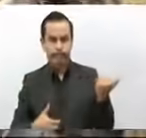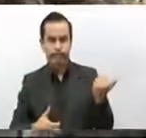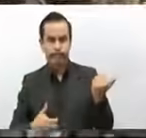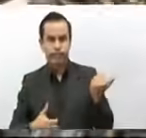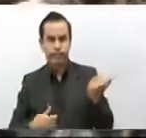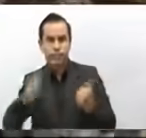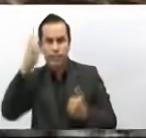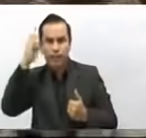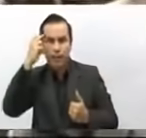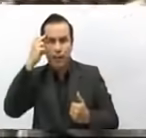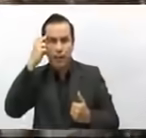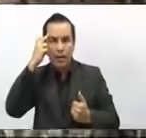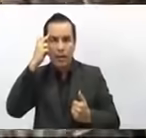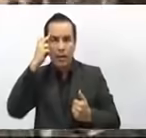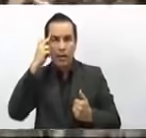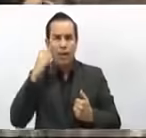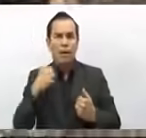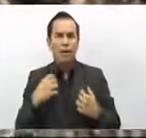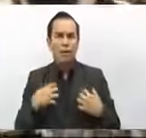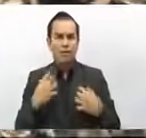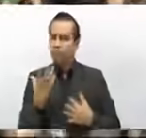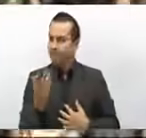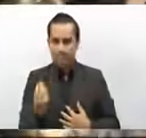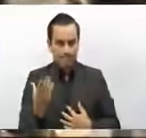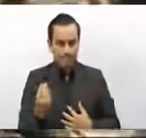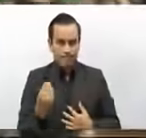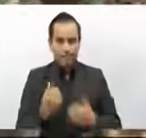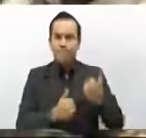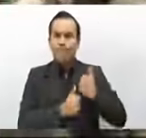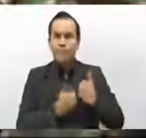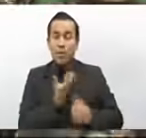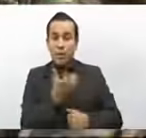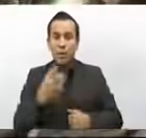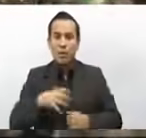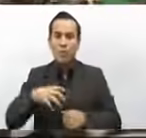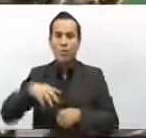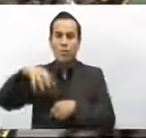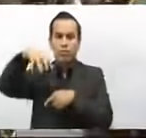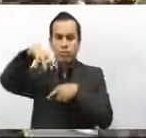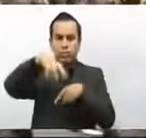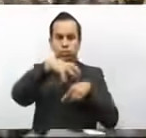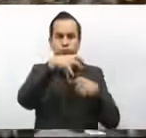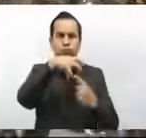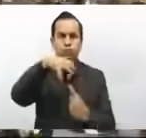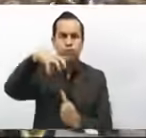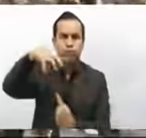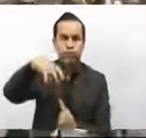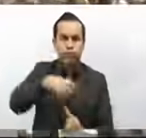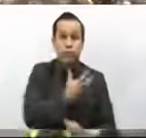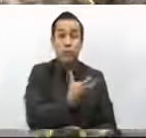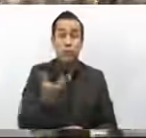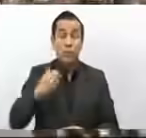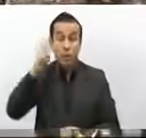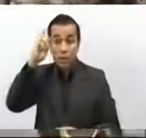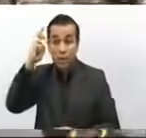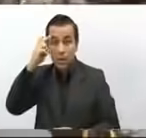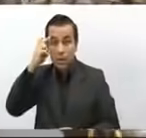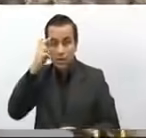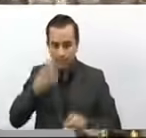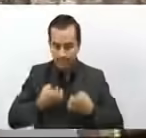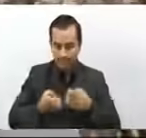valientes soldados que descienden del aire para cumplir misiones en tierra y conquistar objetivos de gran valor